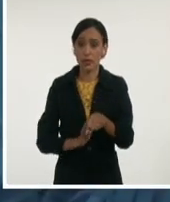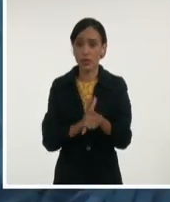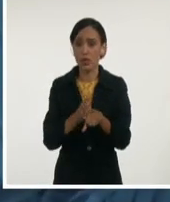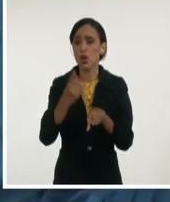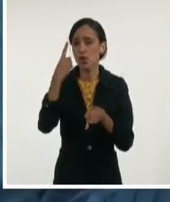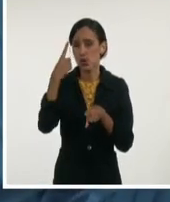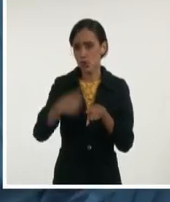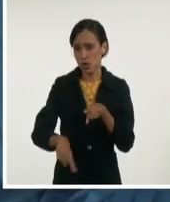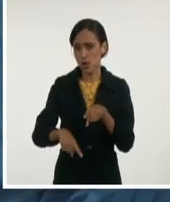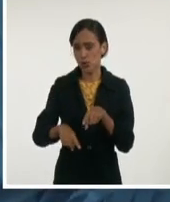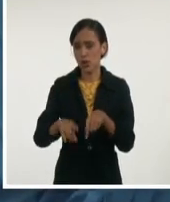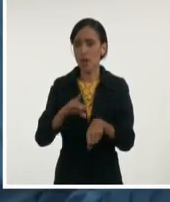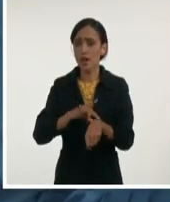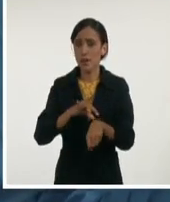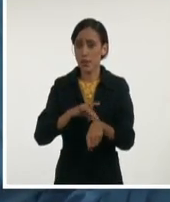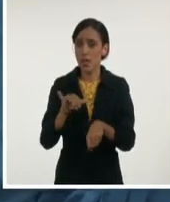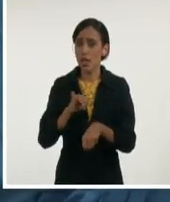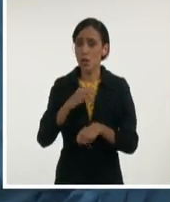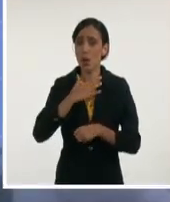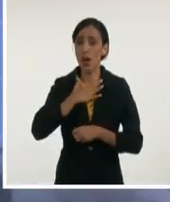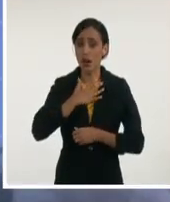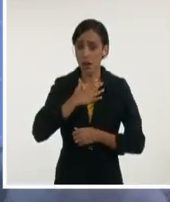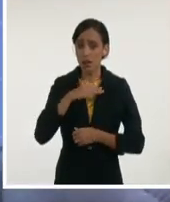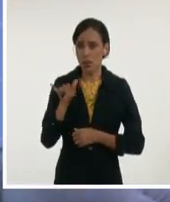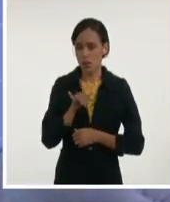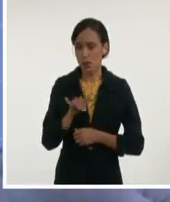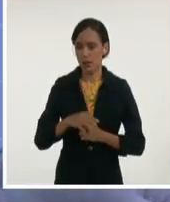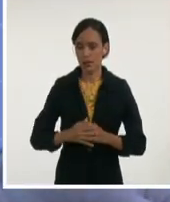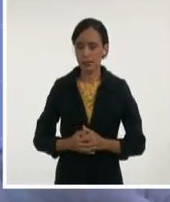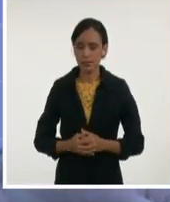otras infecciones respiratorias agudas.